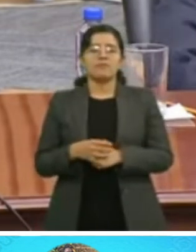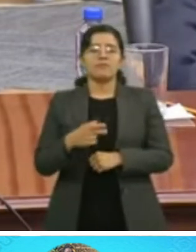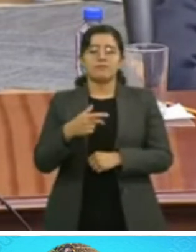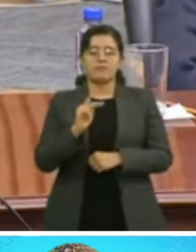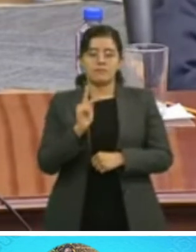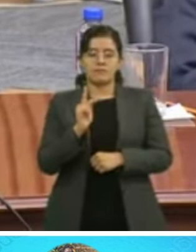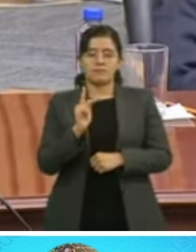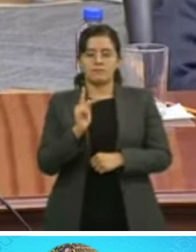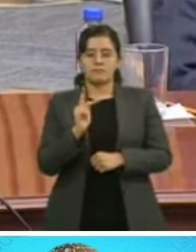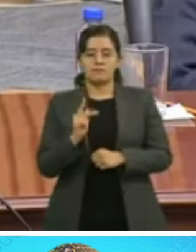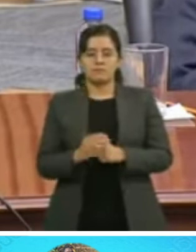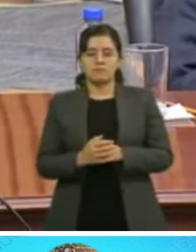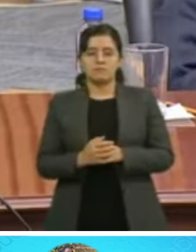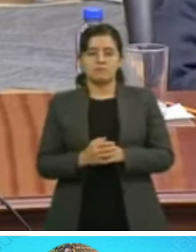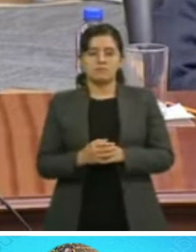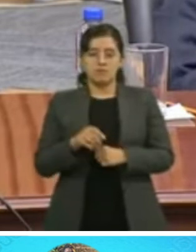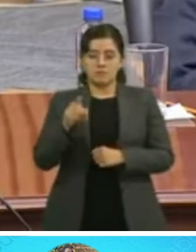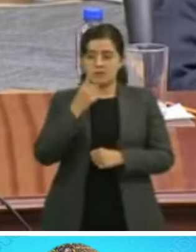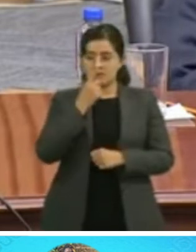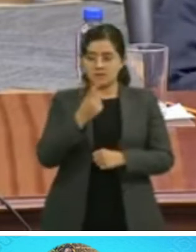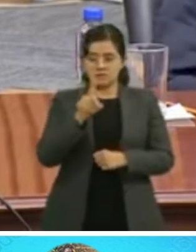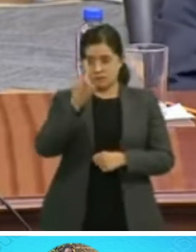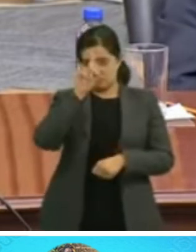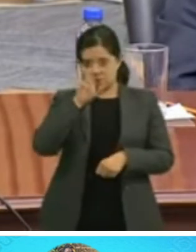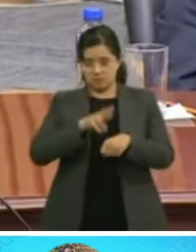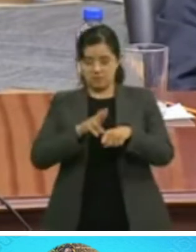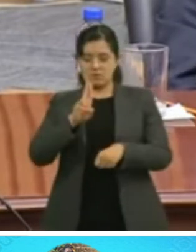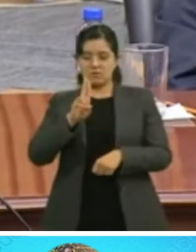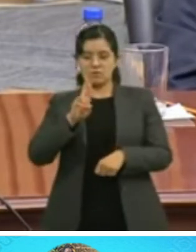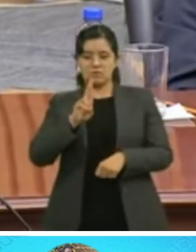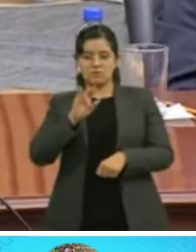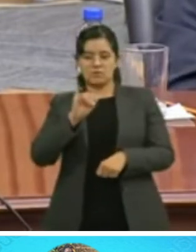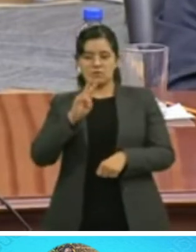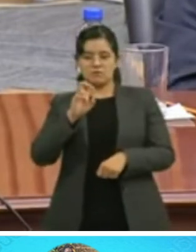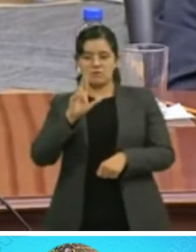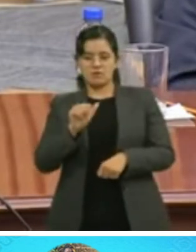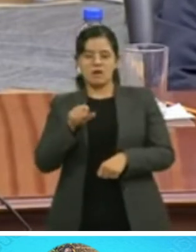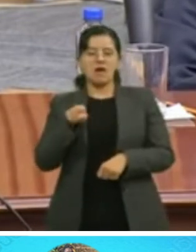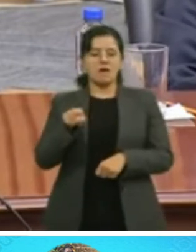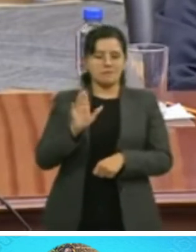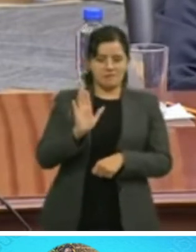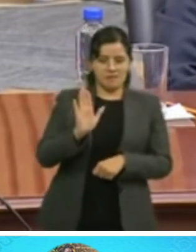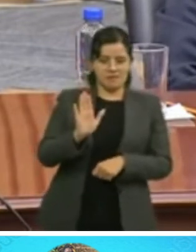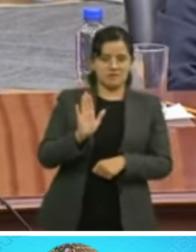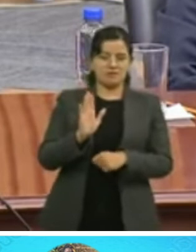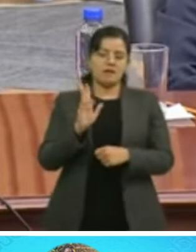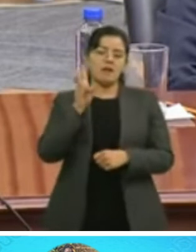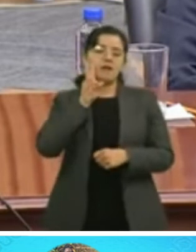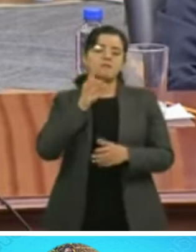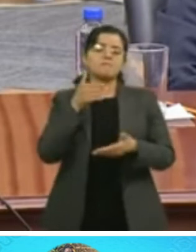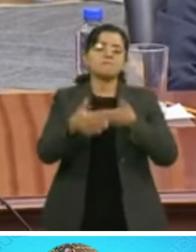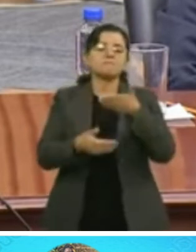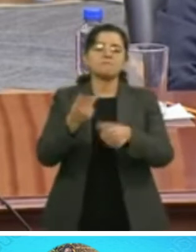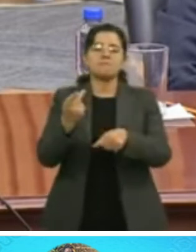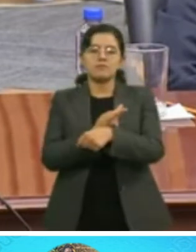circunscribirse, como lo semblanteó usted, consejero Rivera, como con un velo de amenaza, donde,